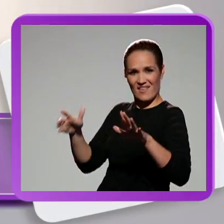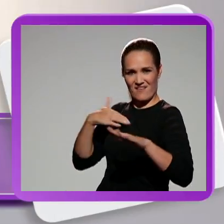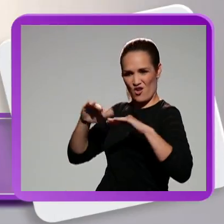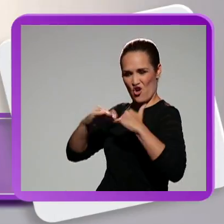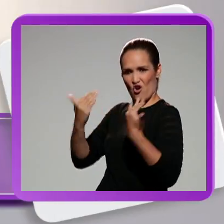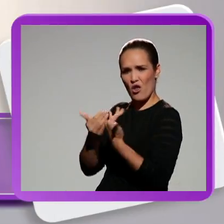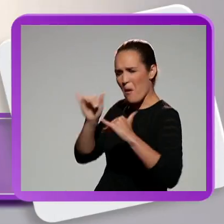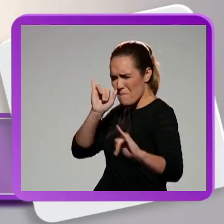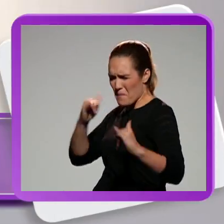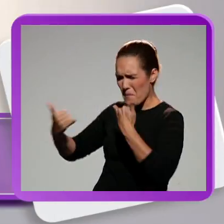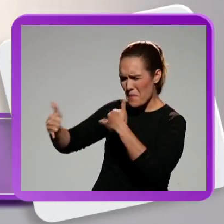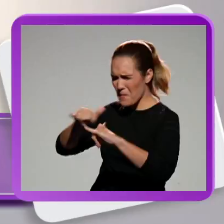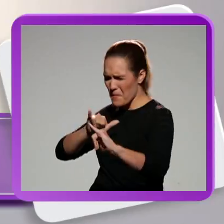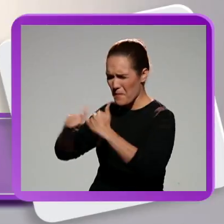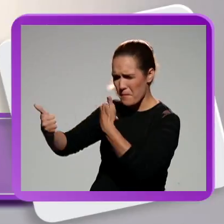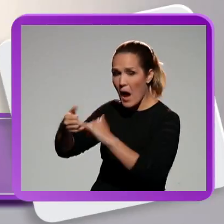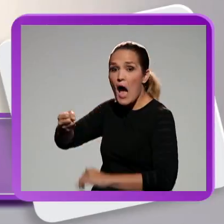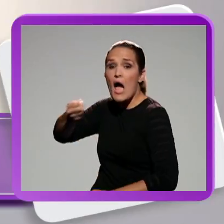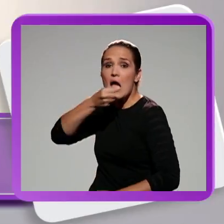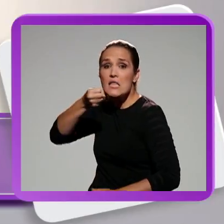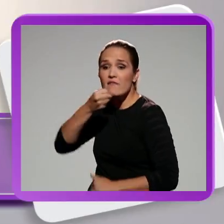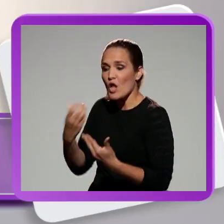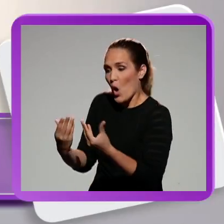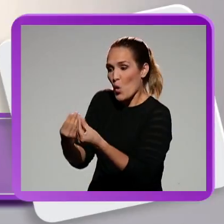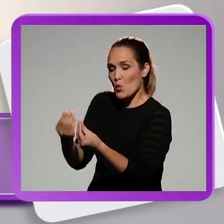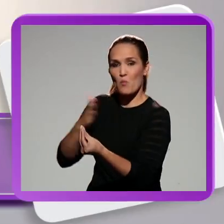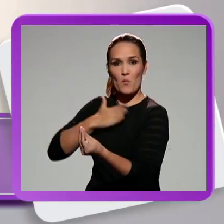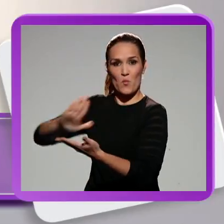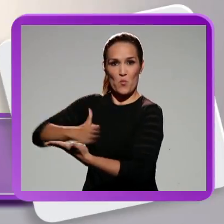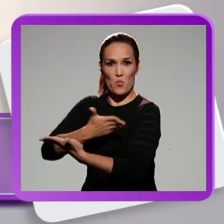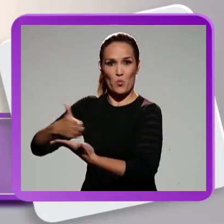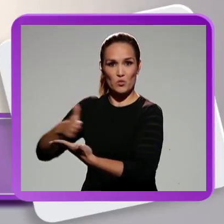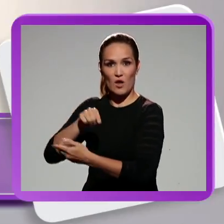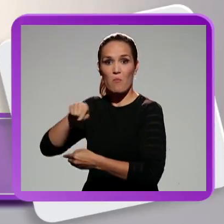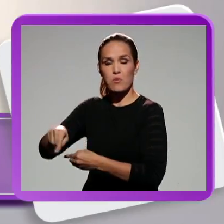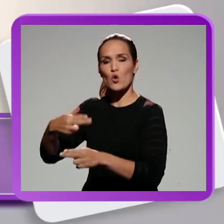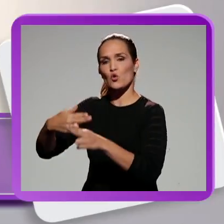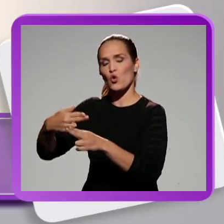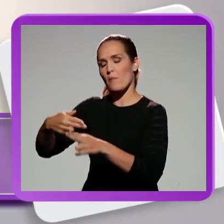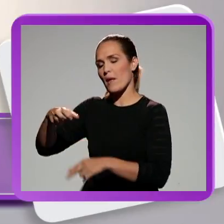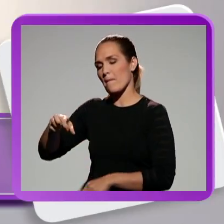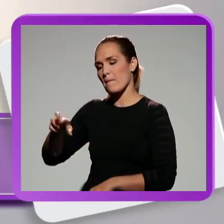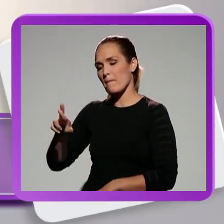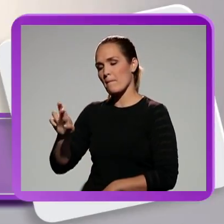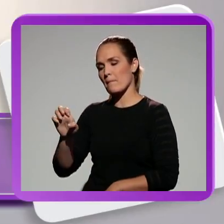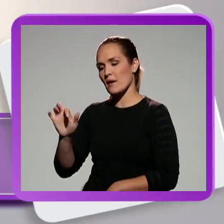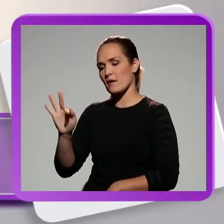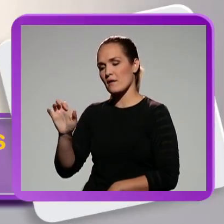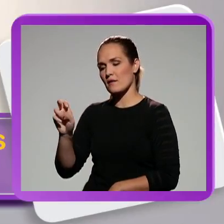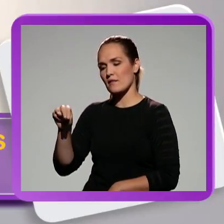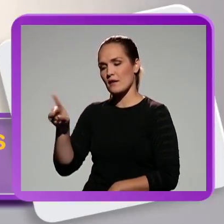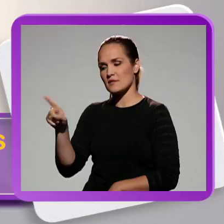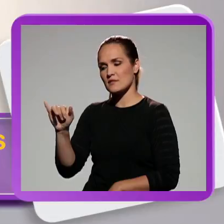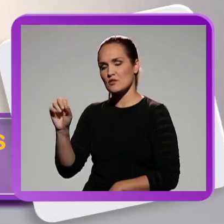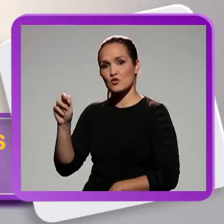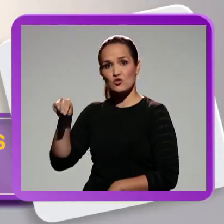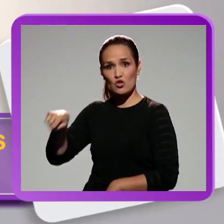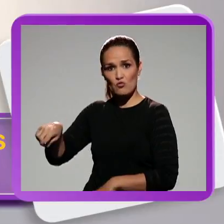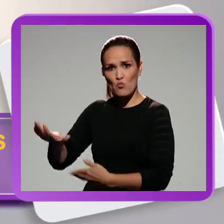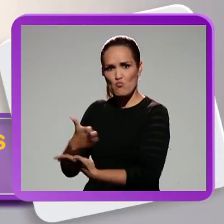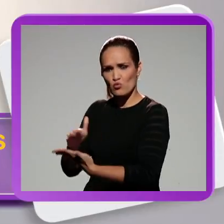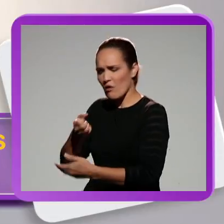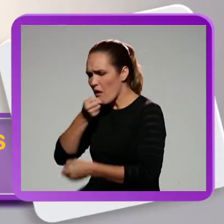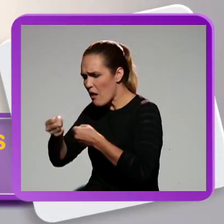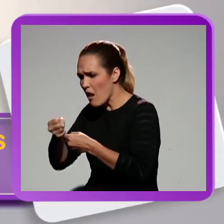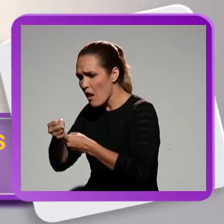unas imágenes y grabaron una entrevista de la agrupación que represento, La Pretensión. Y quisiera saber si podemos contar con ese material